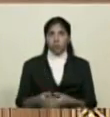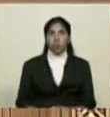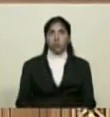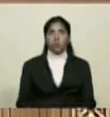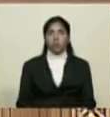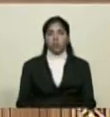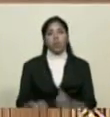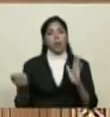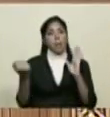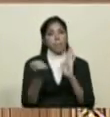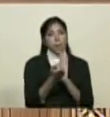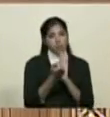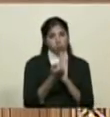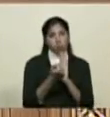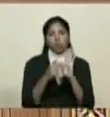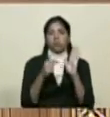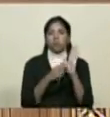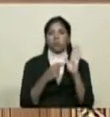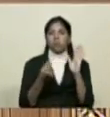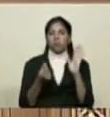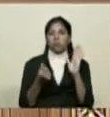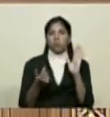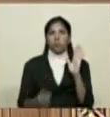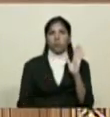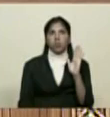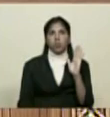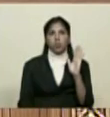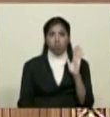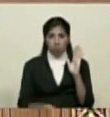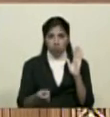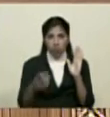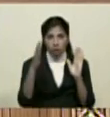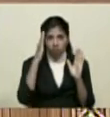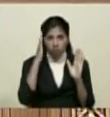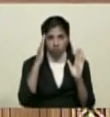el precio referencial de ese producto, adivinen cuál era,